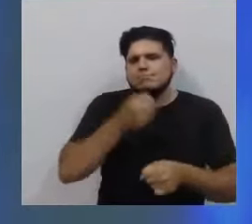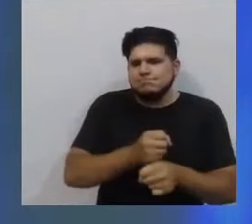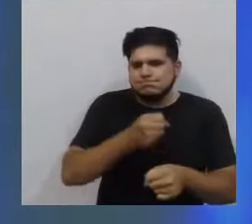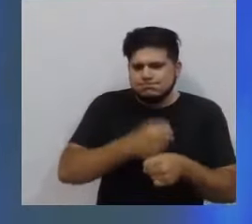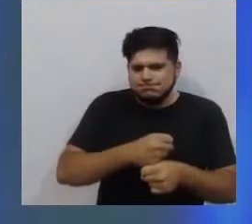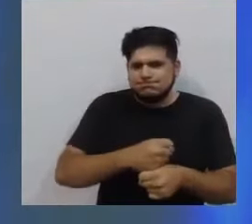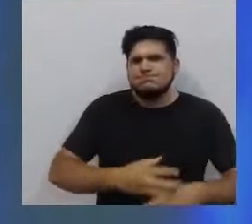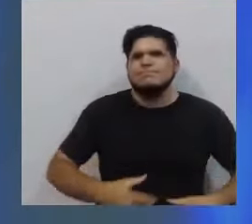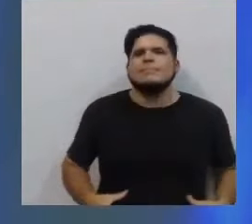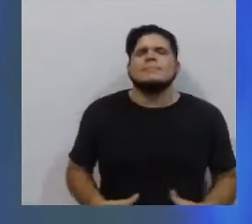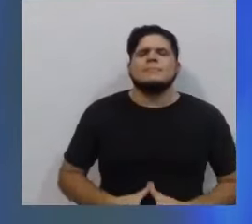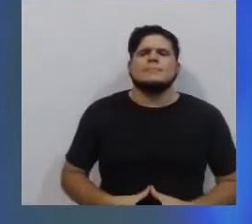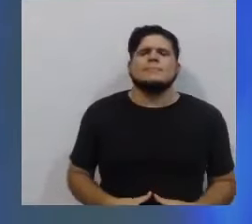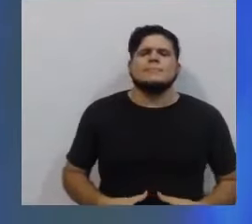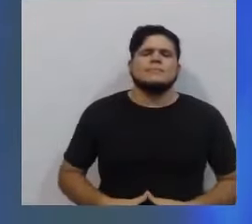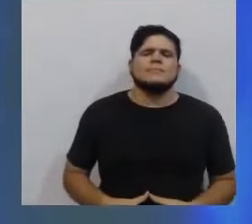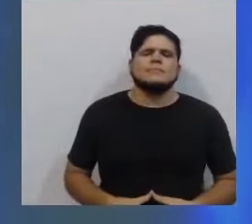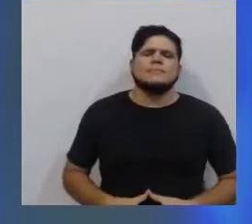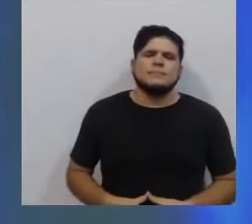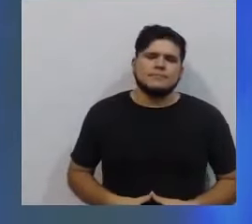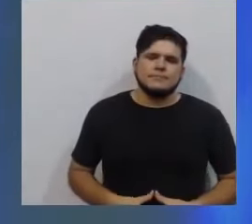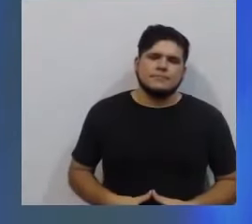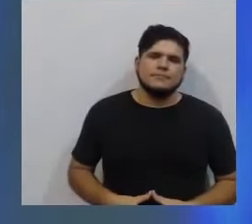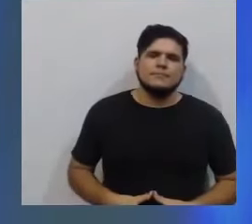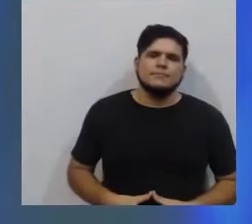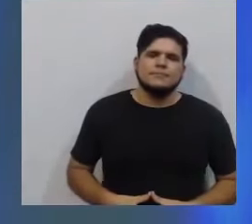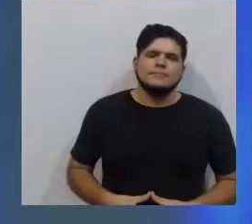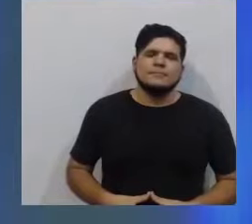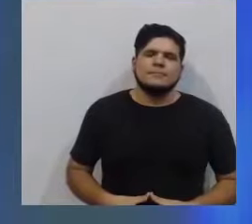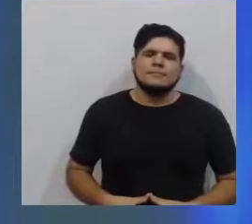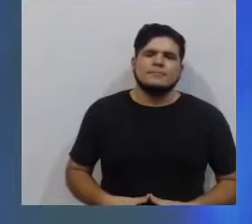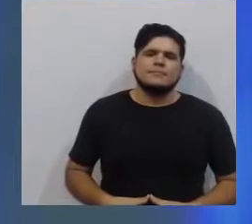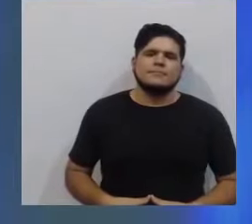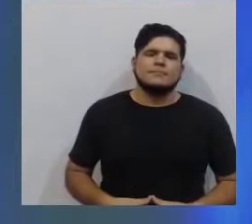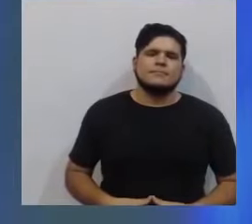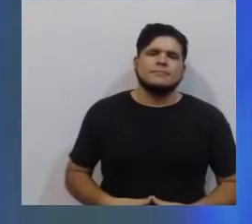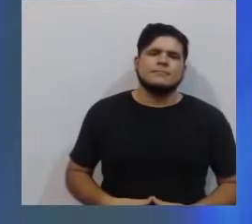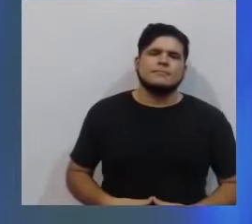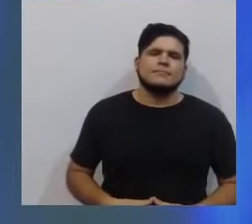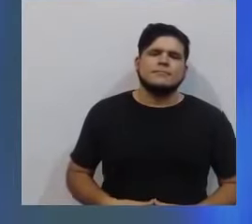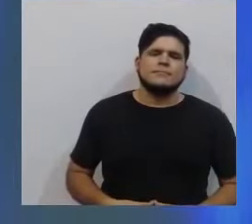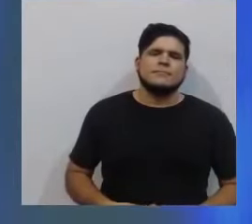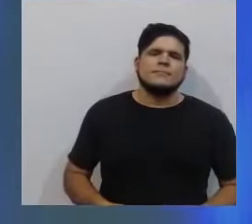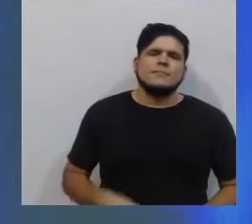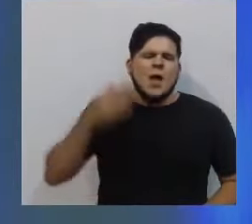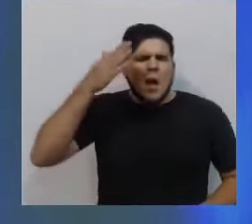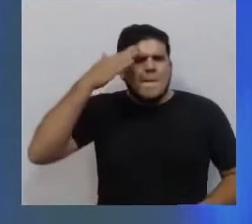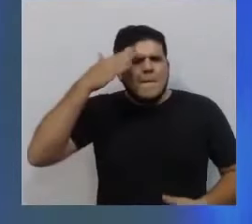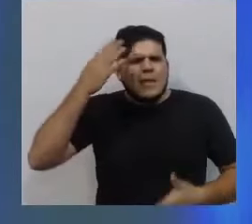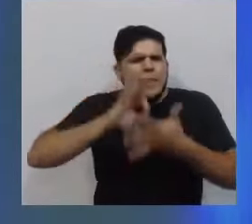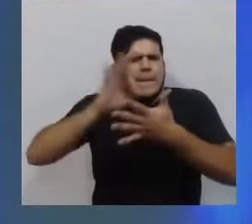la mente espiritual siempre va a estar anclada y siempre va a meditar en la